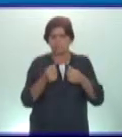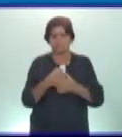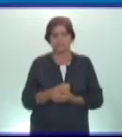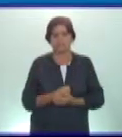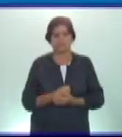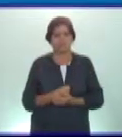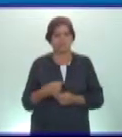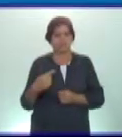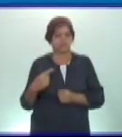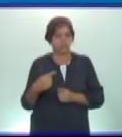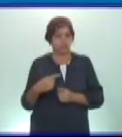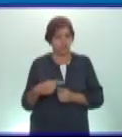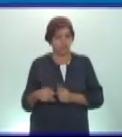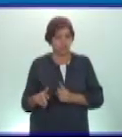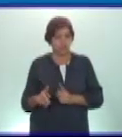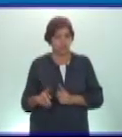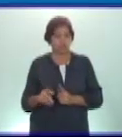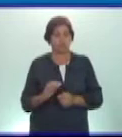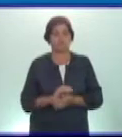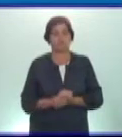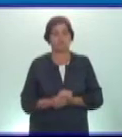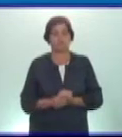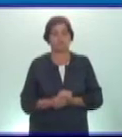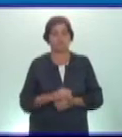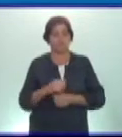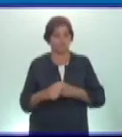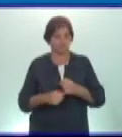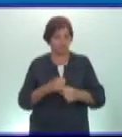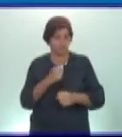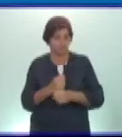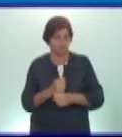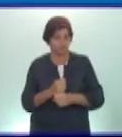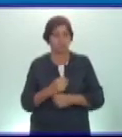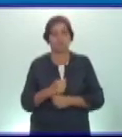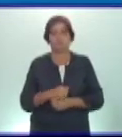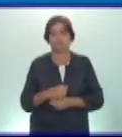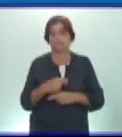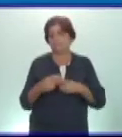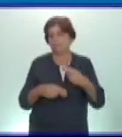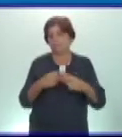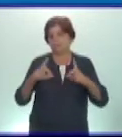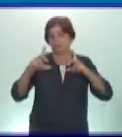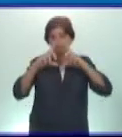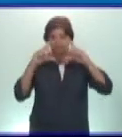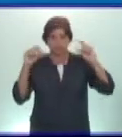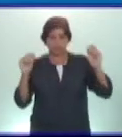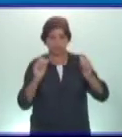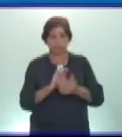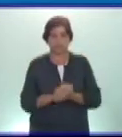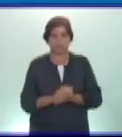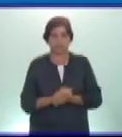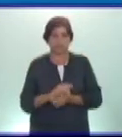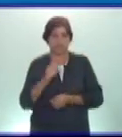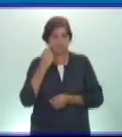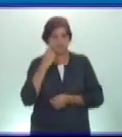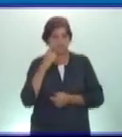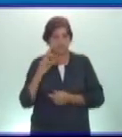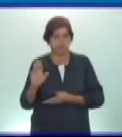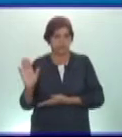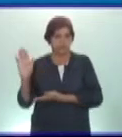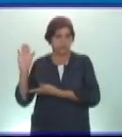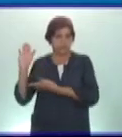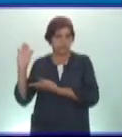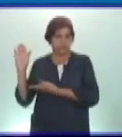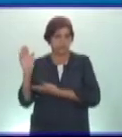signos que podemos estar utilizando cuando producimos textos. Acá tenemos los más importantes, o sea, los que más